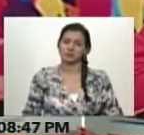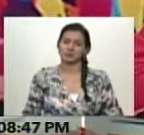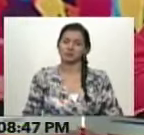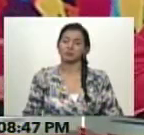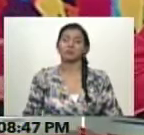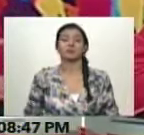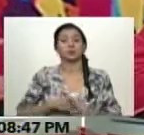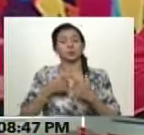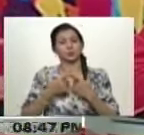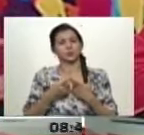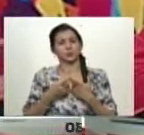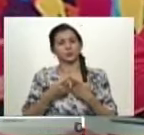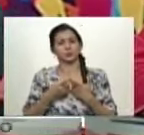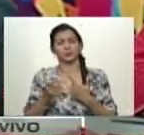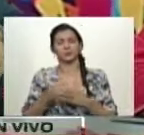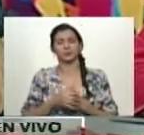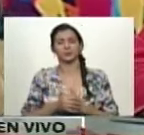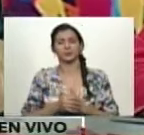Así que,